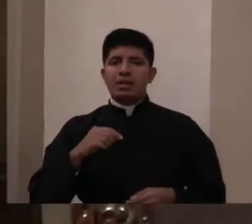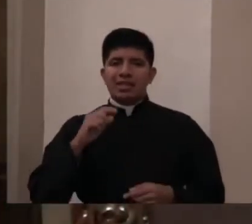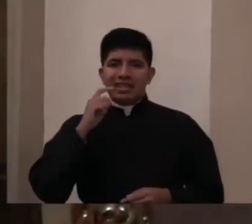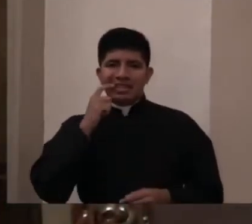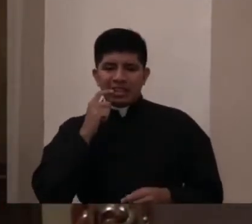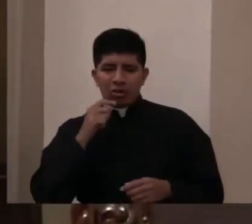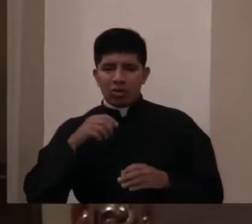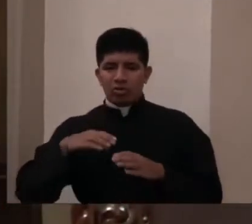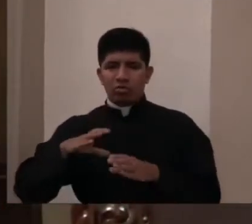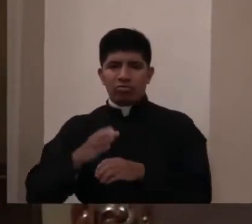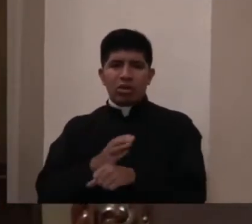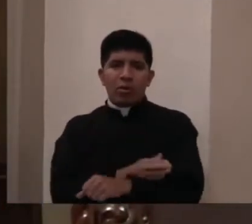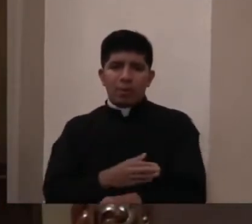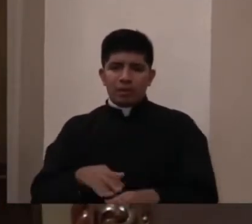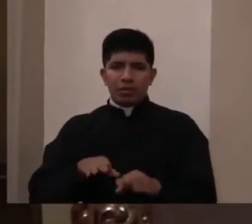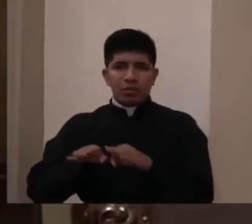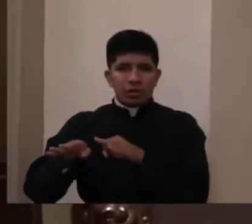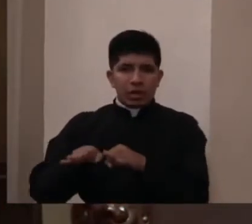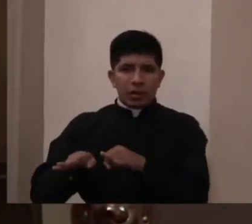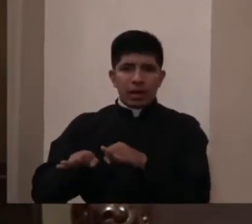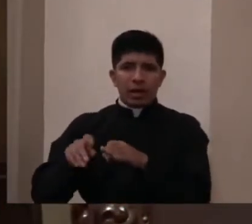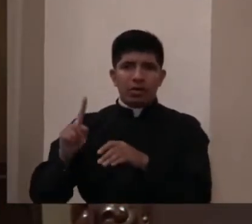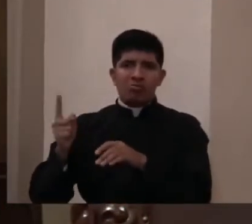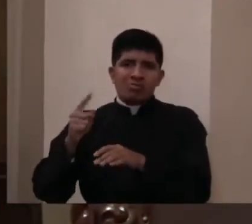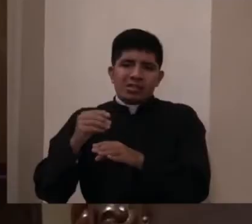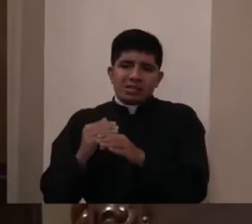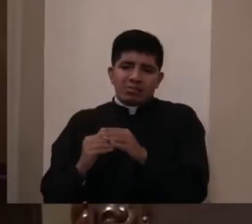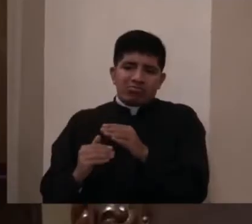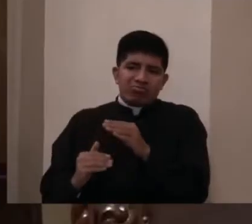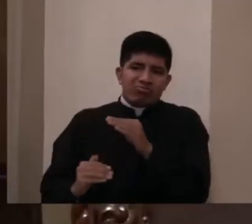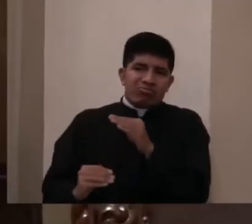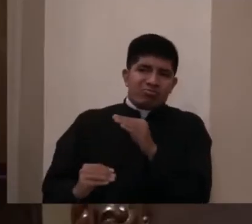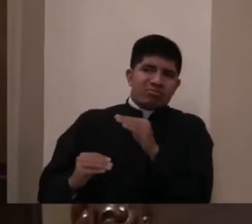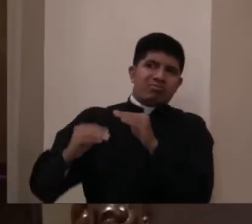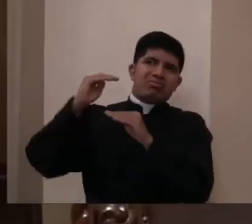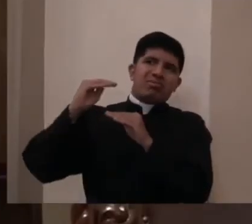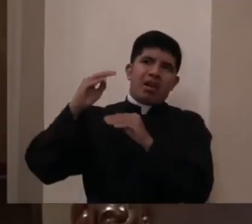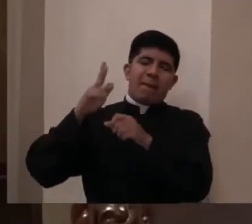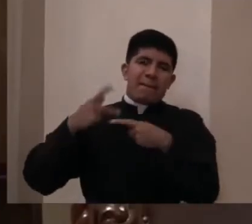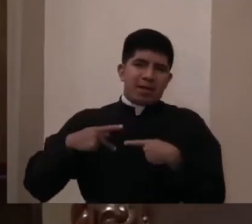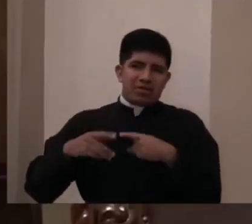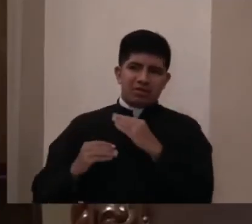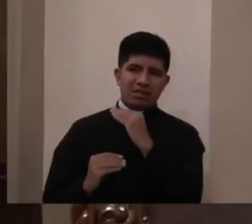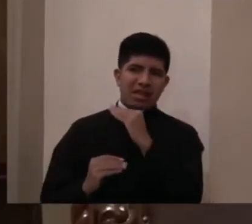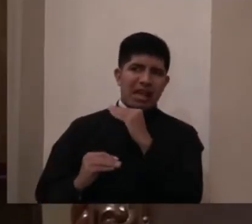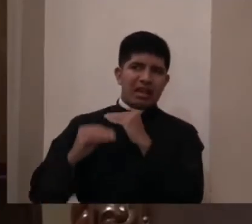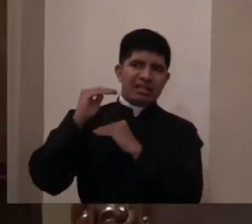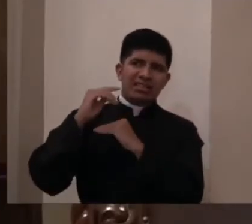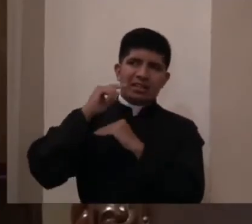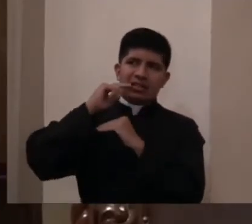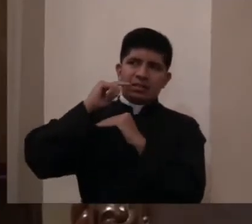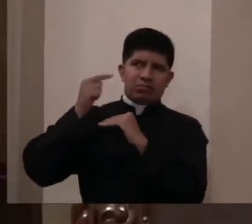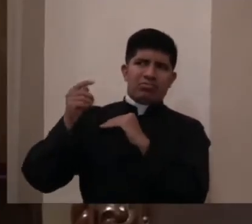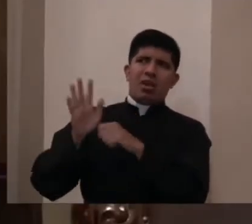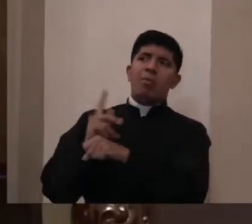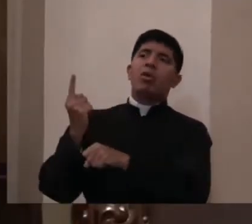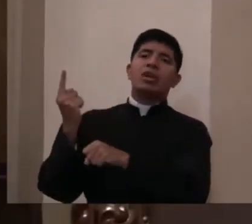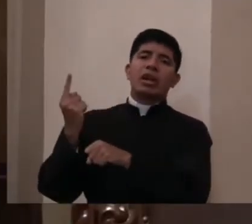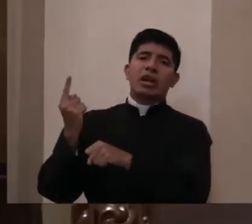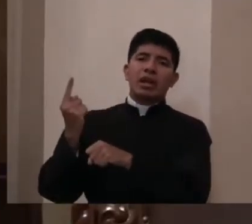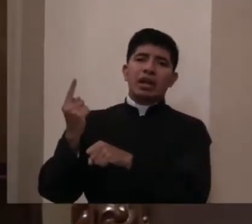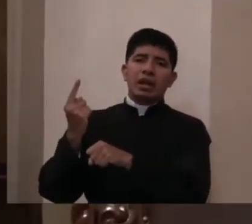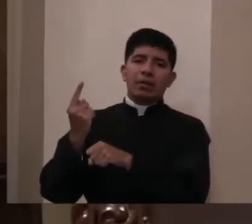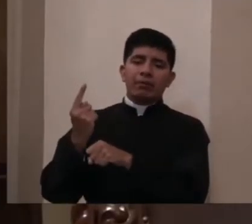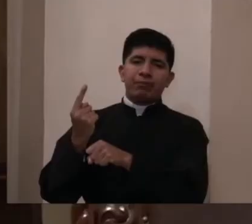trabajo que de pronto tienen un ascenso que yo creo no se merecen, celosos de los